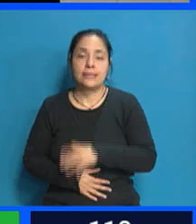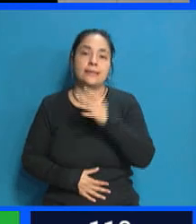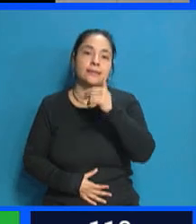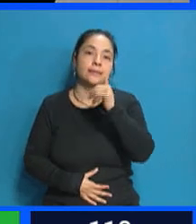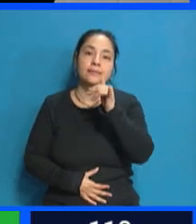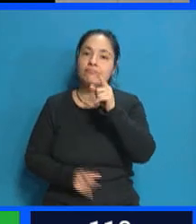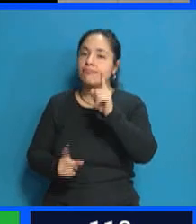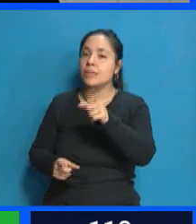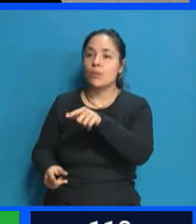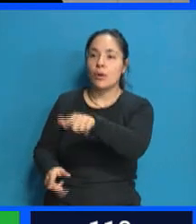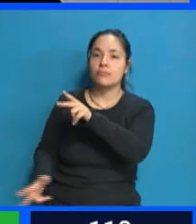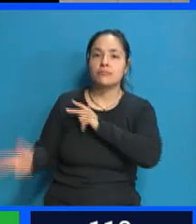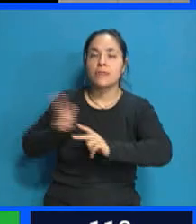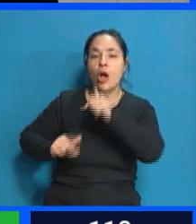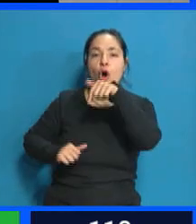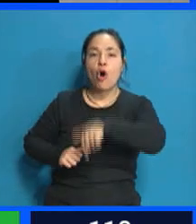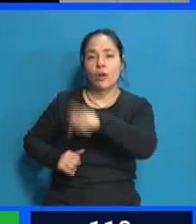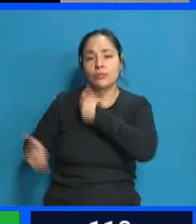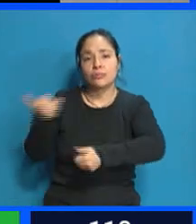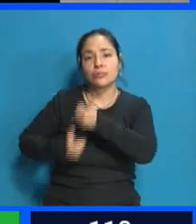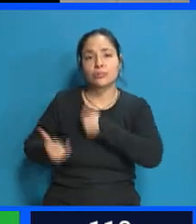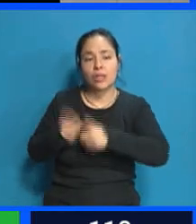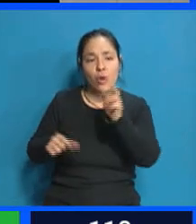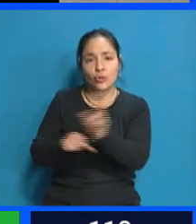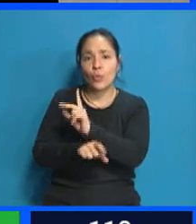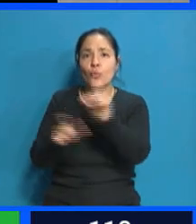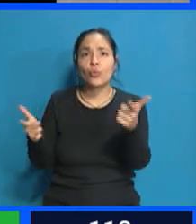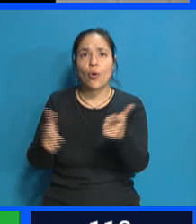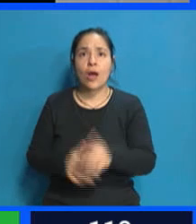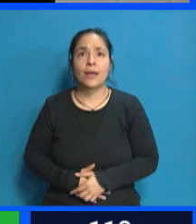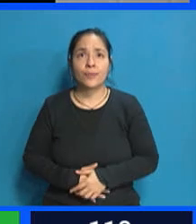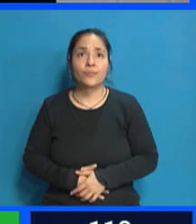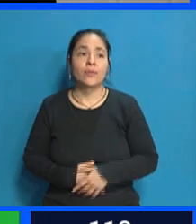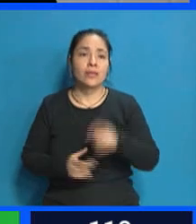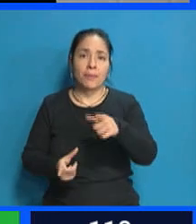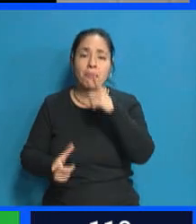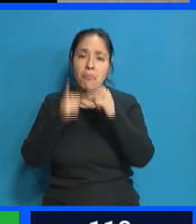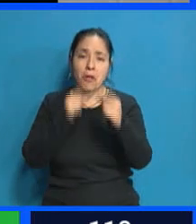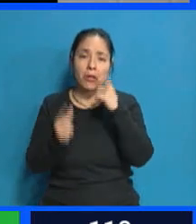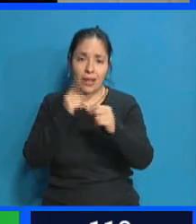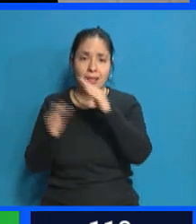estos que estás recibiendo vos durante esta jornada, que hablan de inseguridad en la zona y este reclamo que están